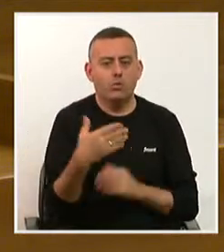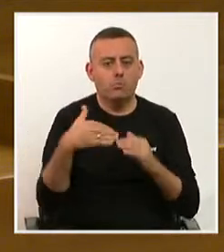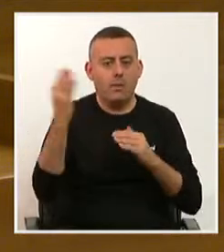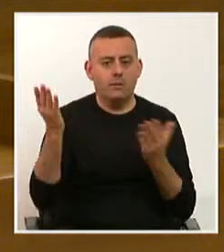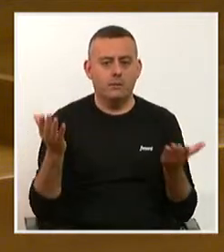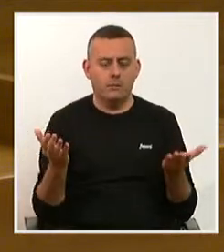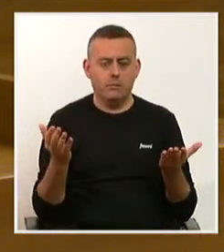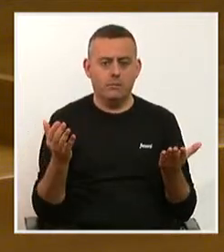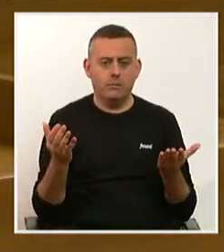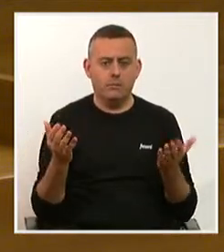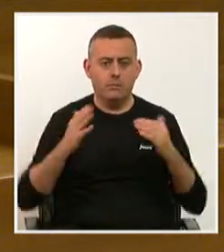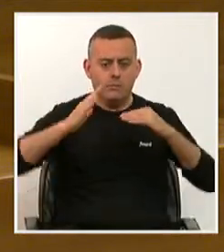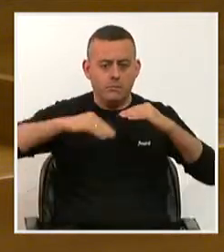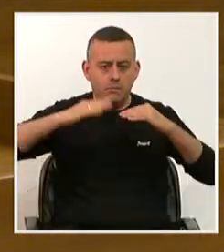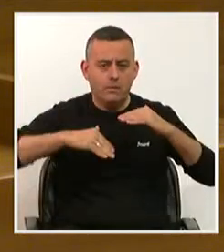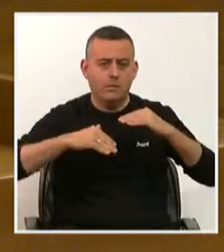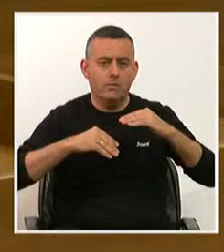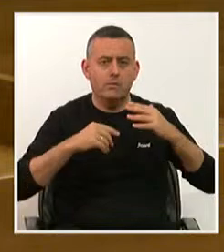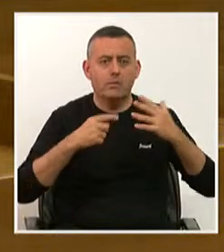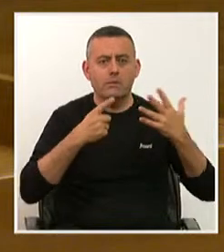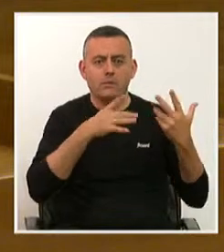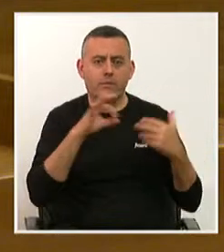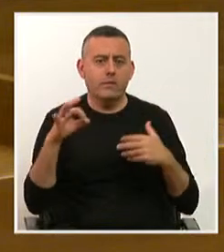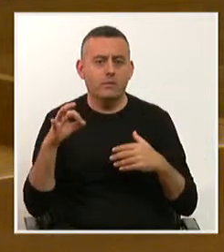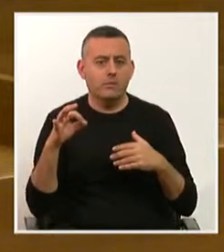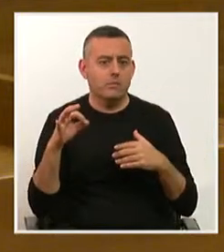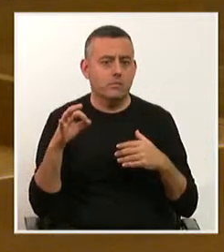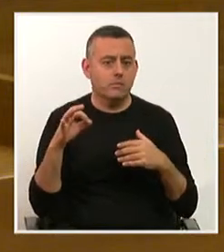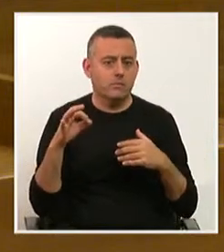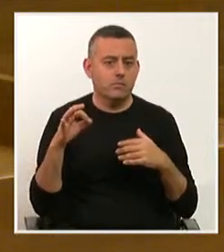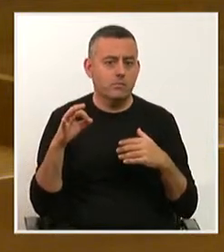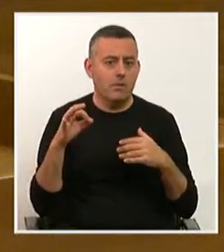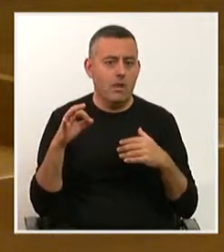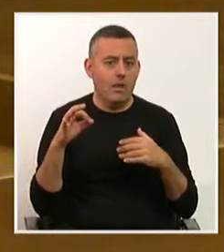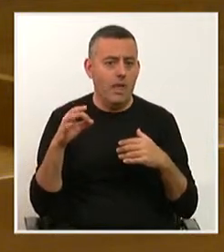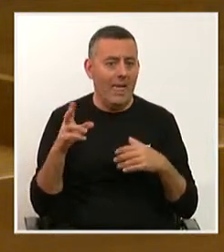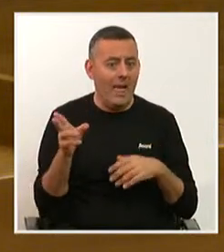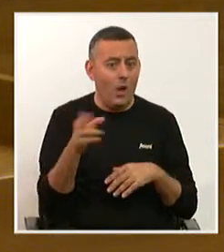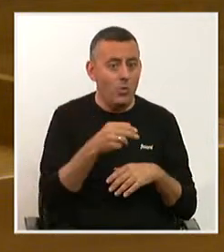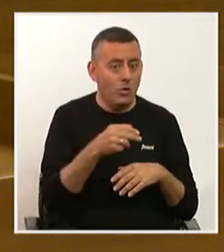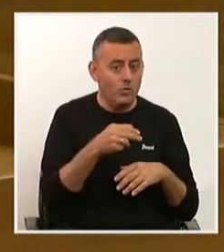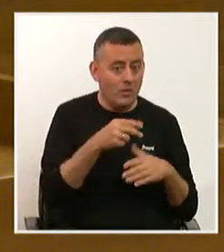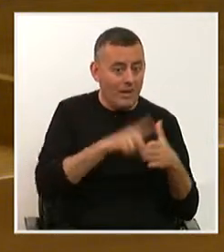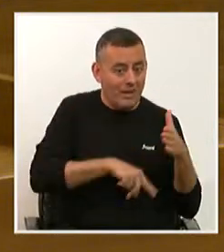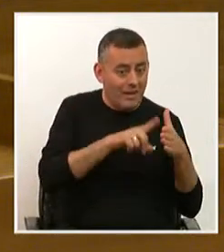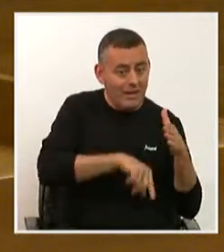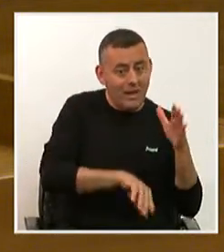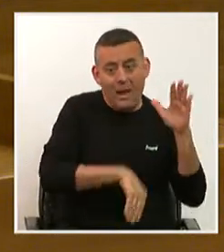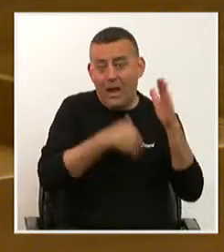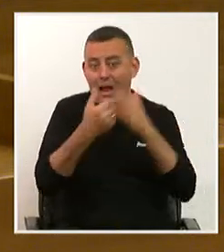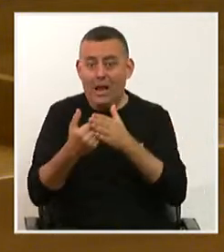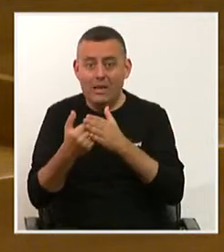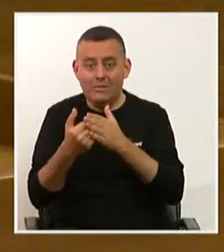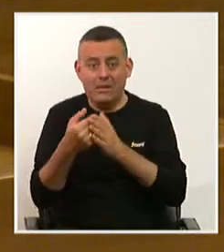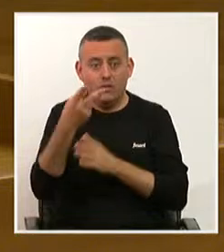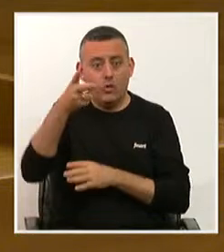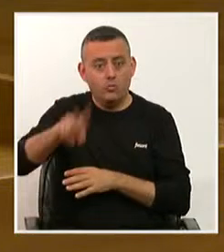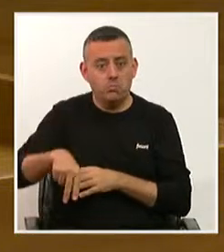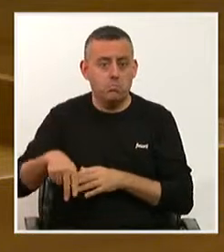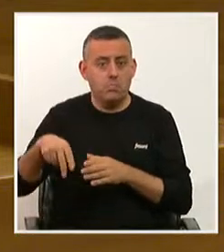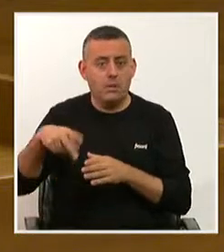500 que es un p liter cuat par un zulo al m car per de 2000 a